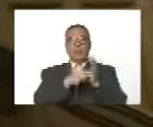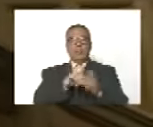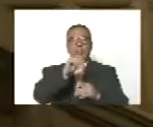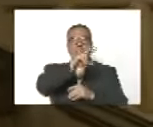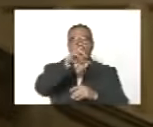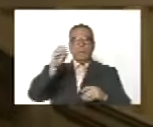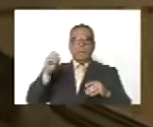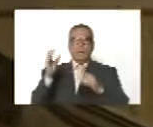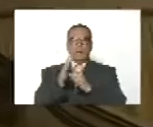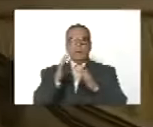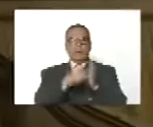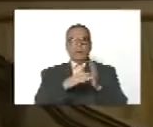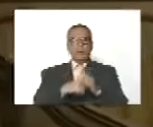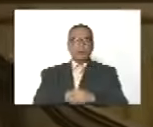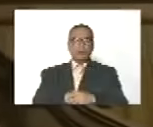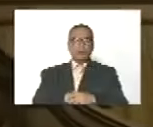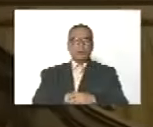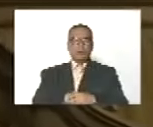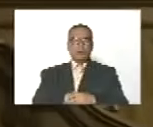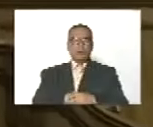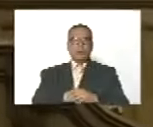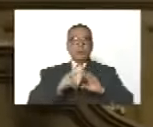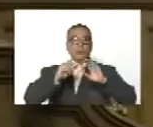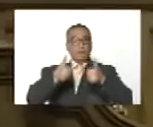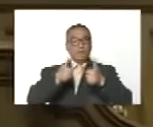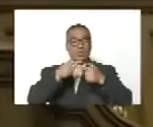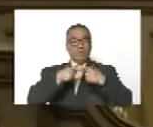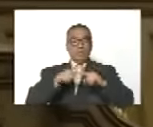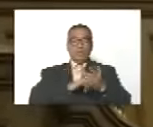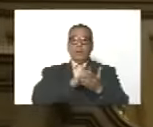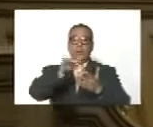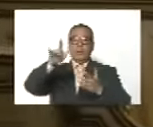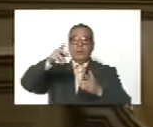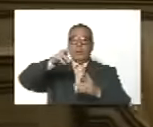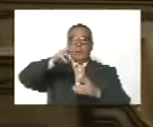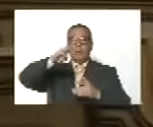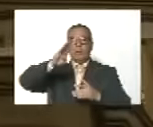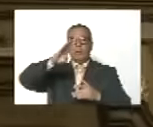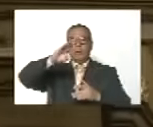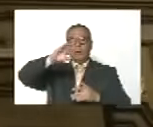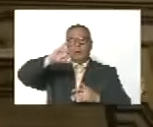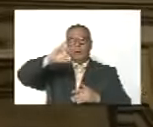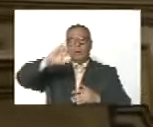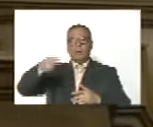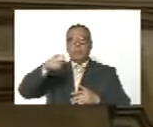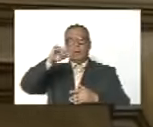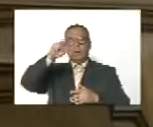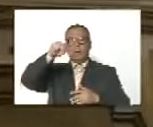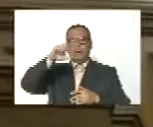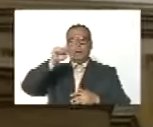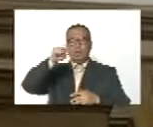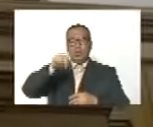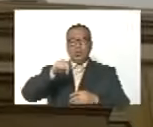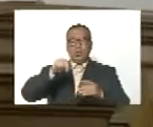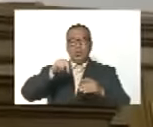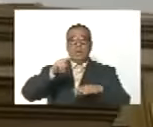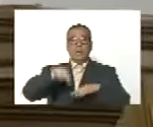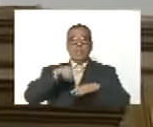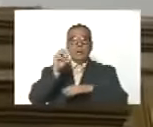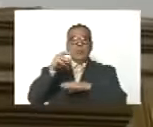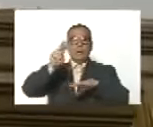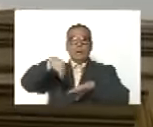30 de abril. Empezamos la gira en Beijing. La Asamblea Popular Nacional